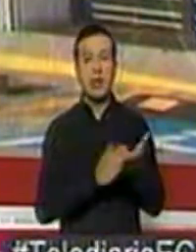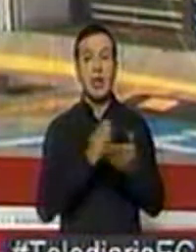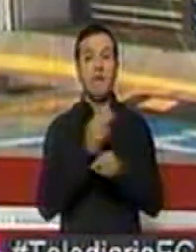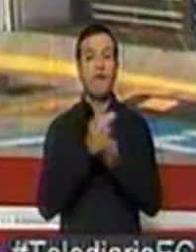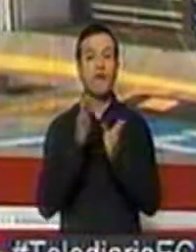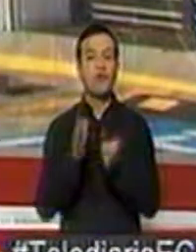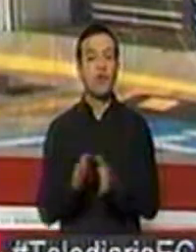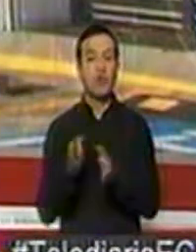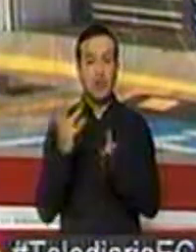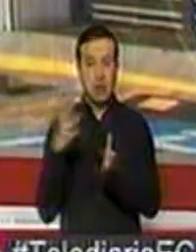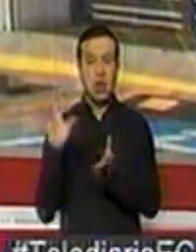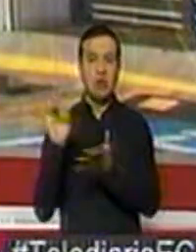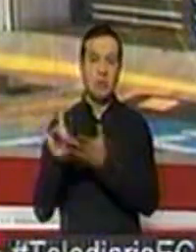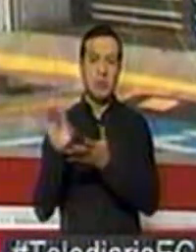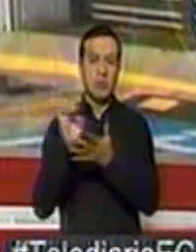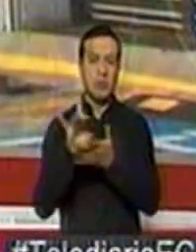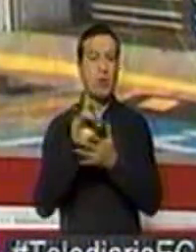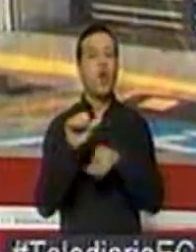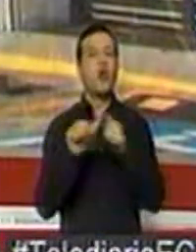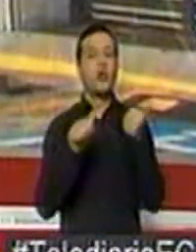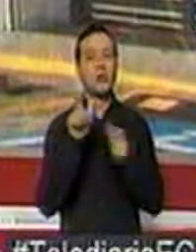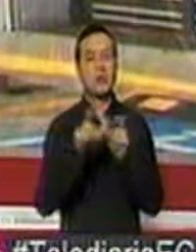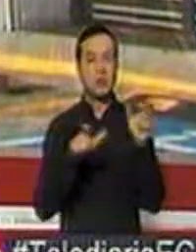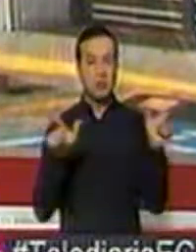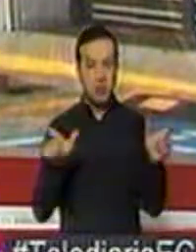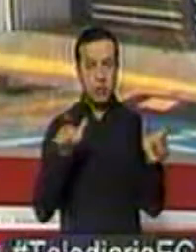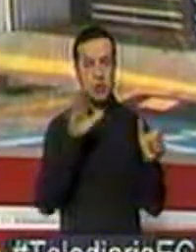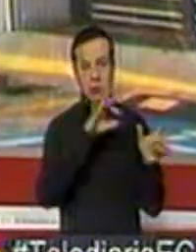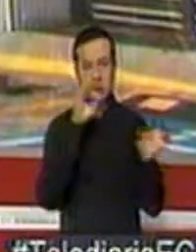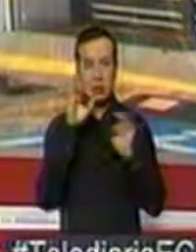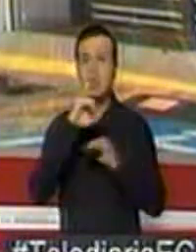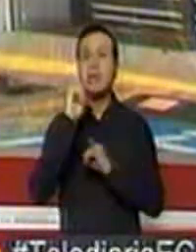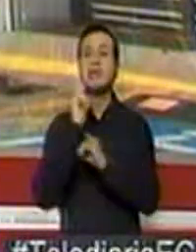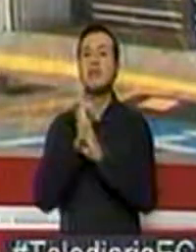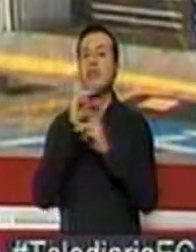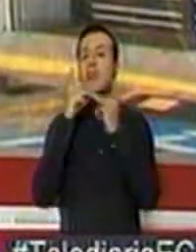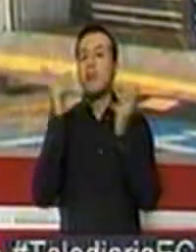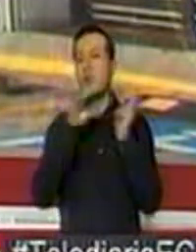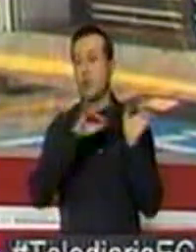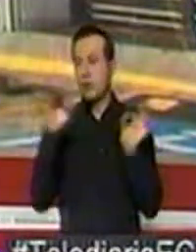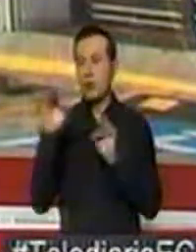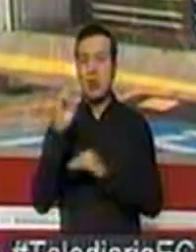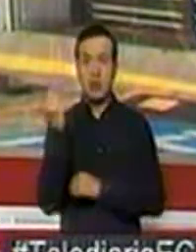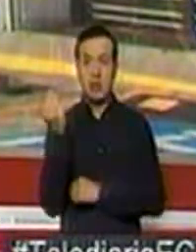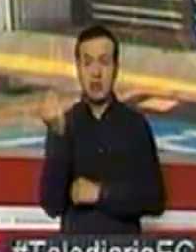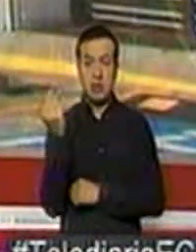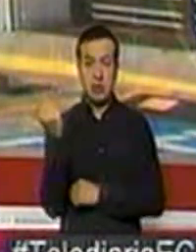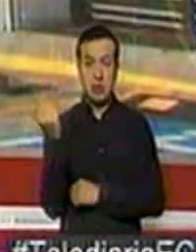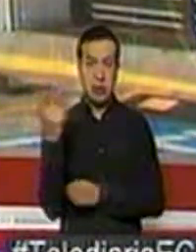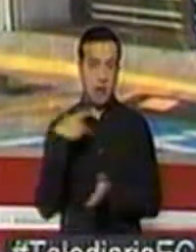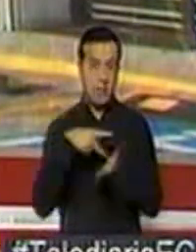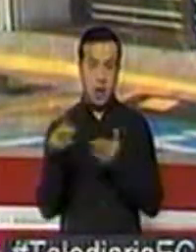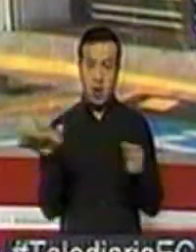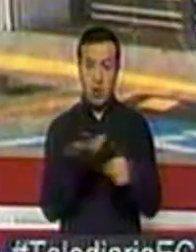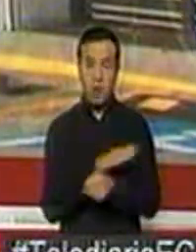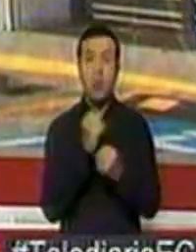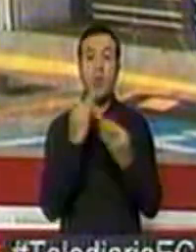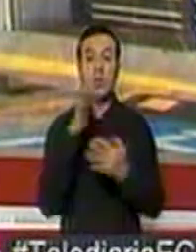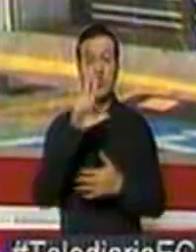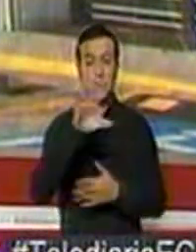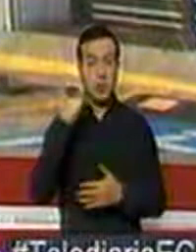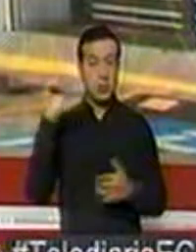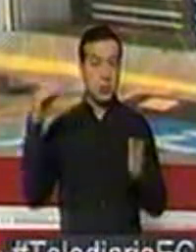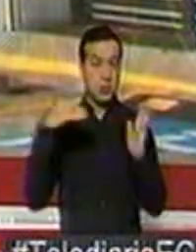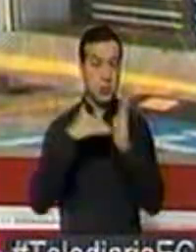fueron desvinculados y el resto reubicados en otras entidades públicas. La liquidación de esta entidad costó $500,000.